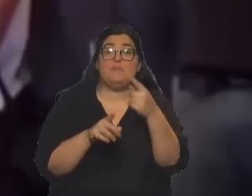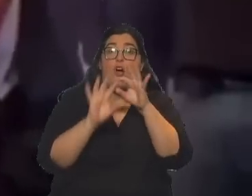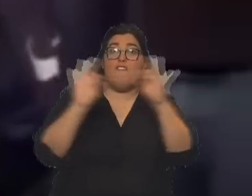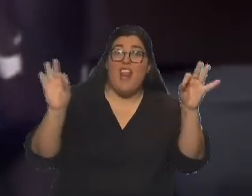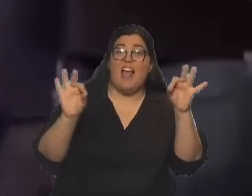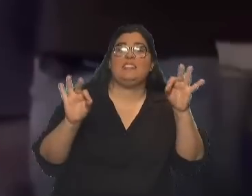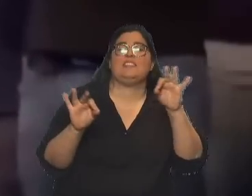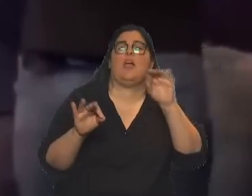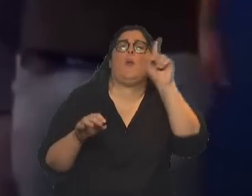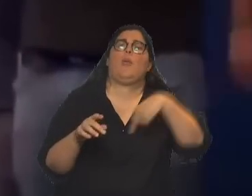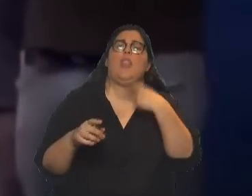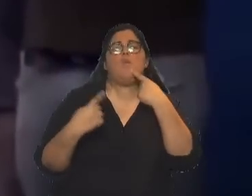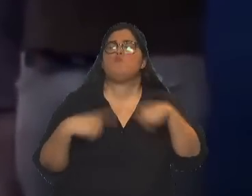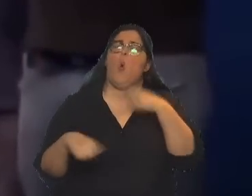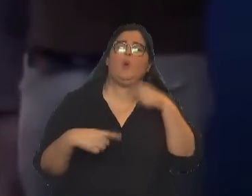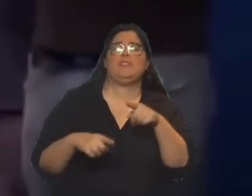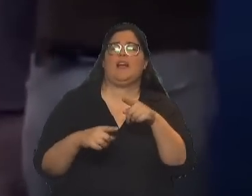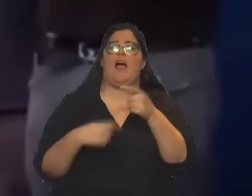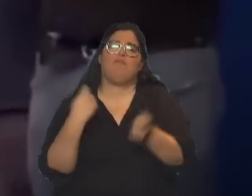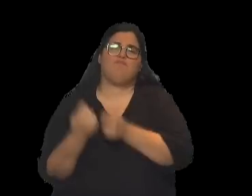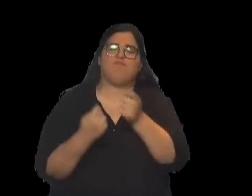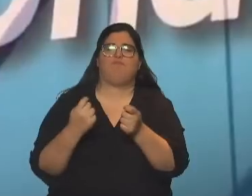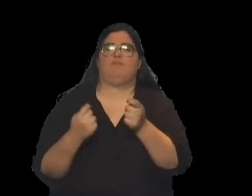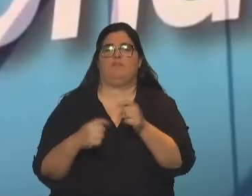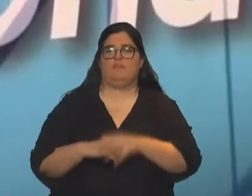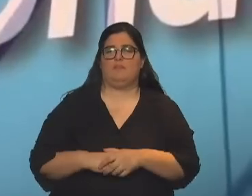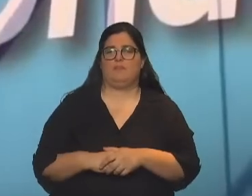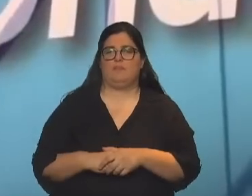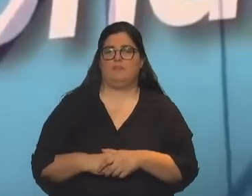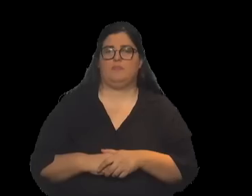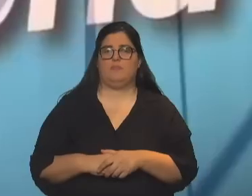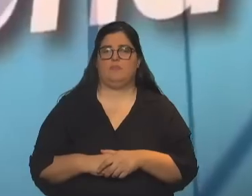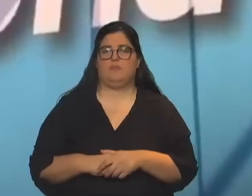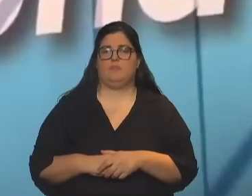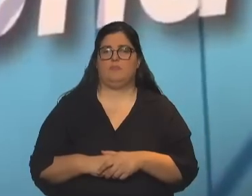Italia luego de que dos jóvenes la mezclaran con música electrónica.